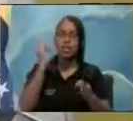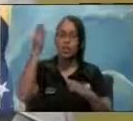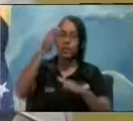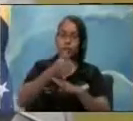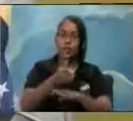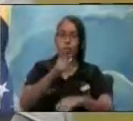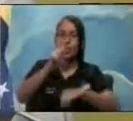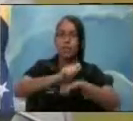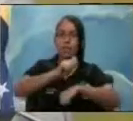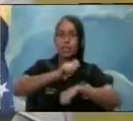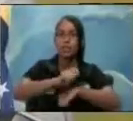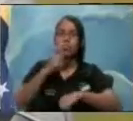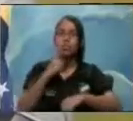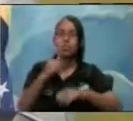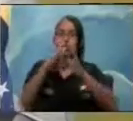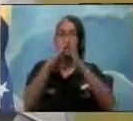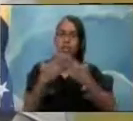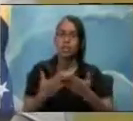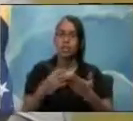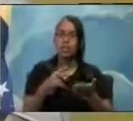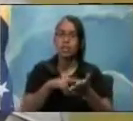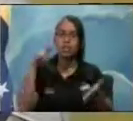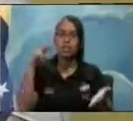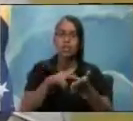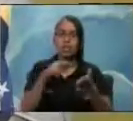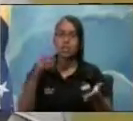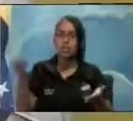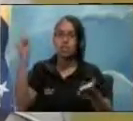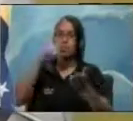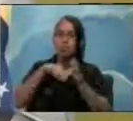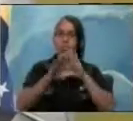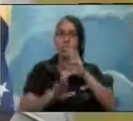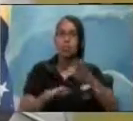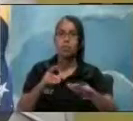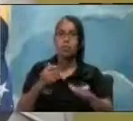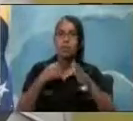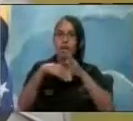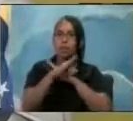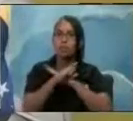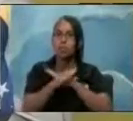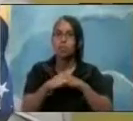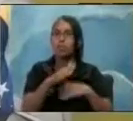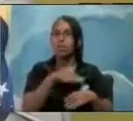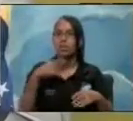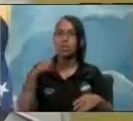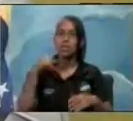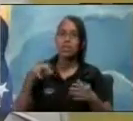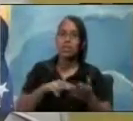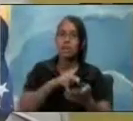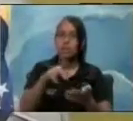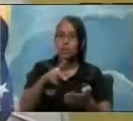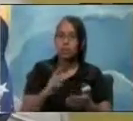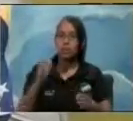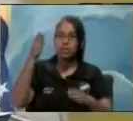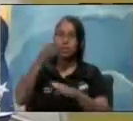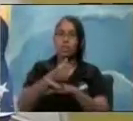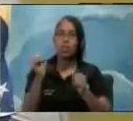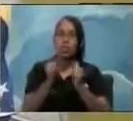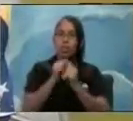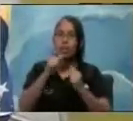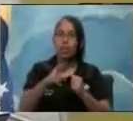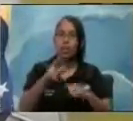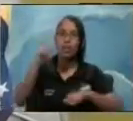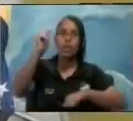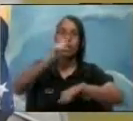el templo y dice la Biblia, y saltando se puso en pie y anduvo, o sea, caminó y entró con ellos en